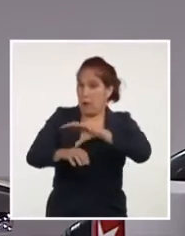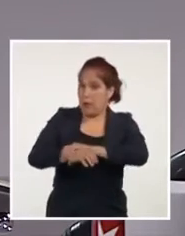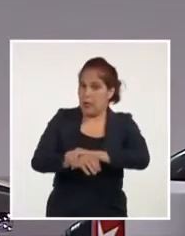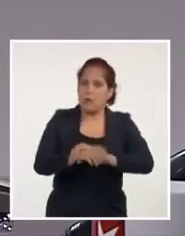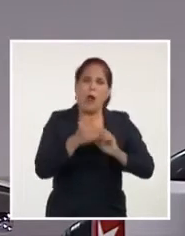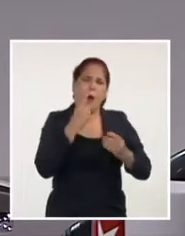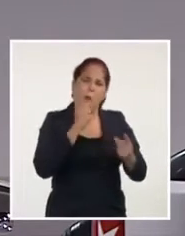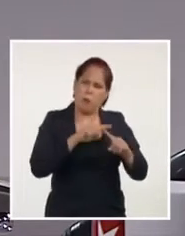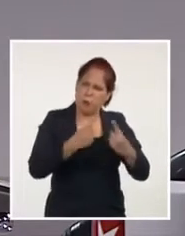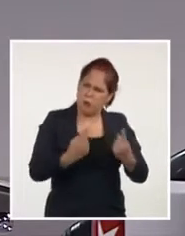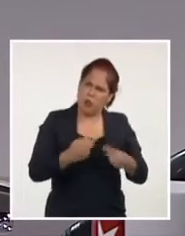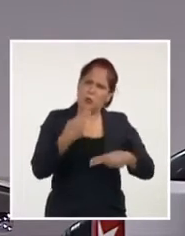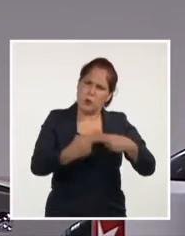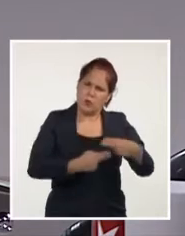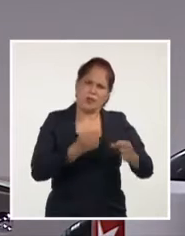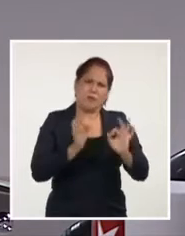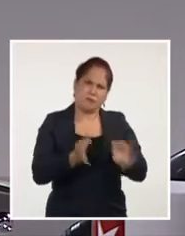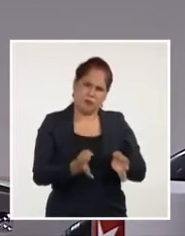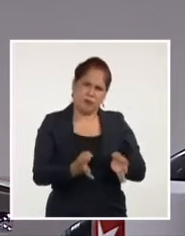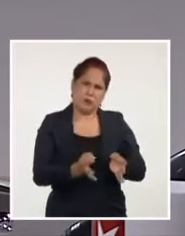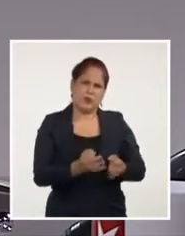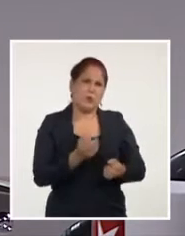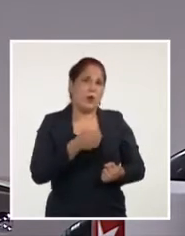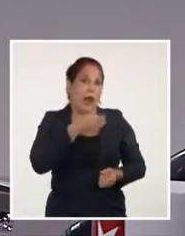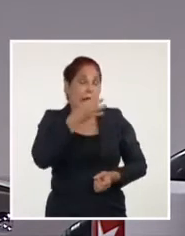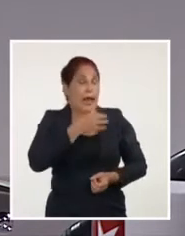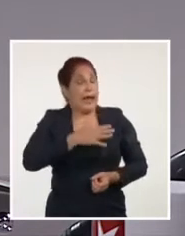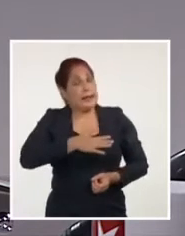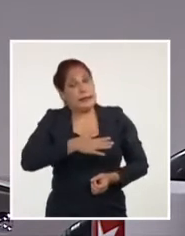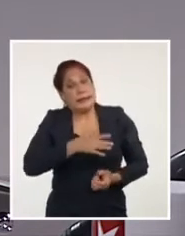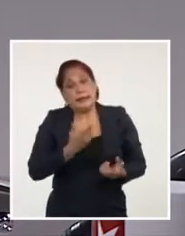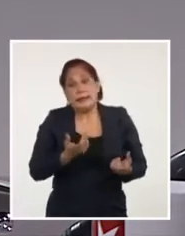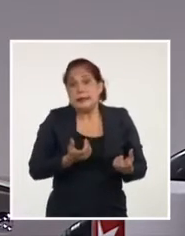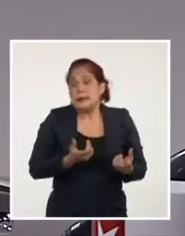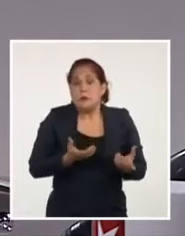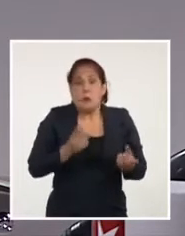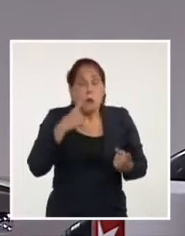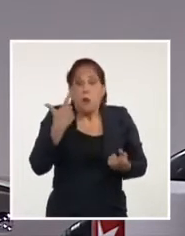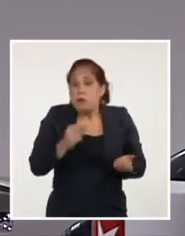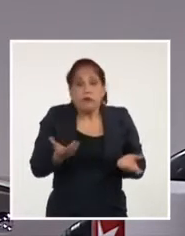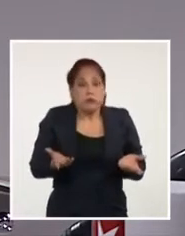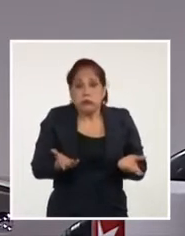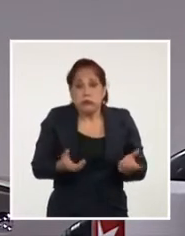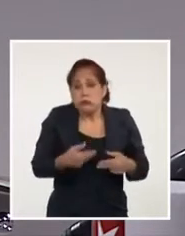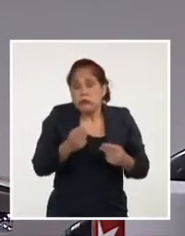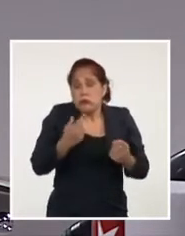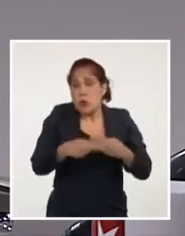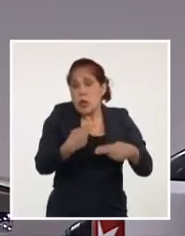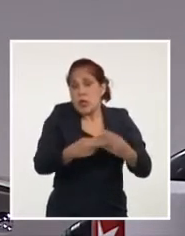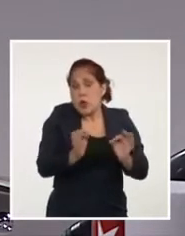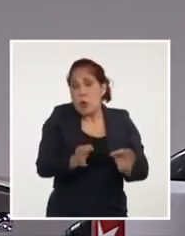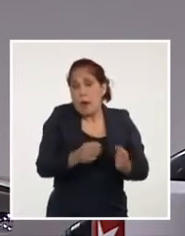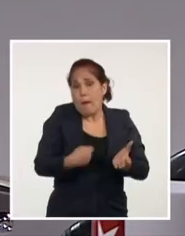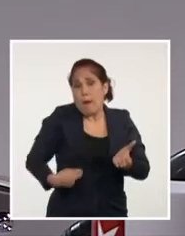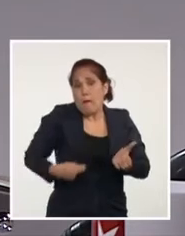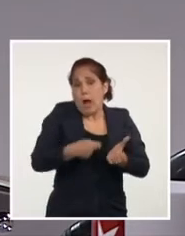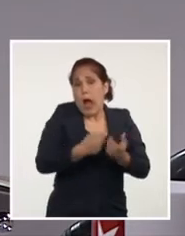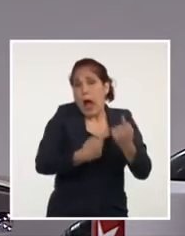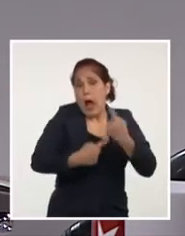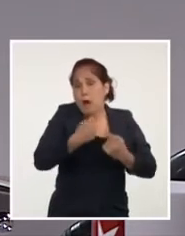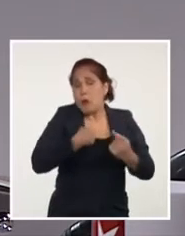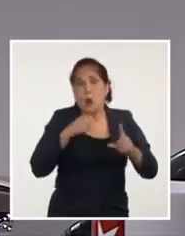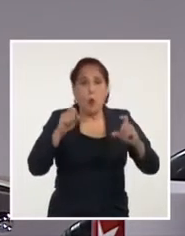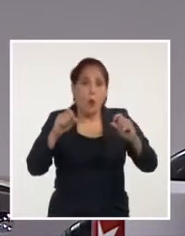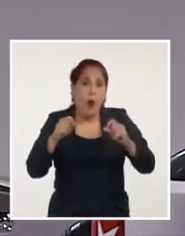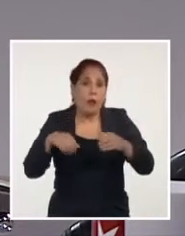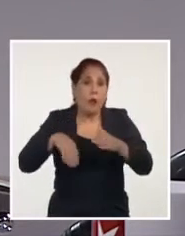entrevistaban, y lo que ellos contaban era, no tenían una percepción de riesgo, en realidad decían que estaban jugando